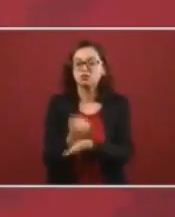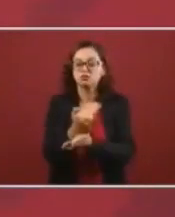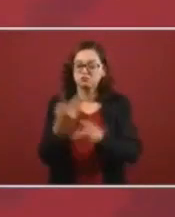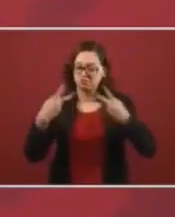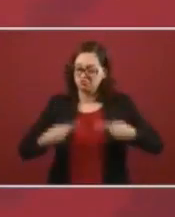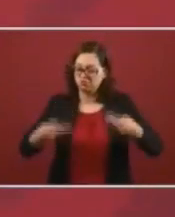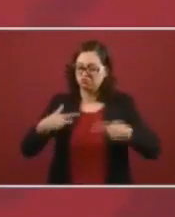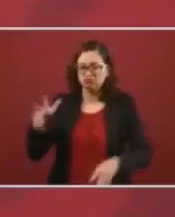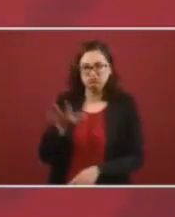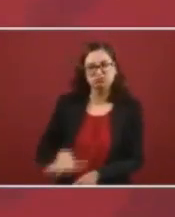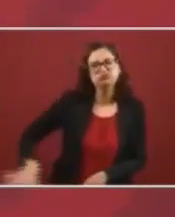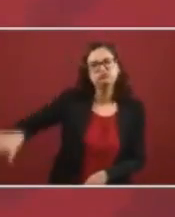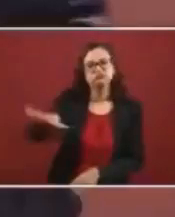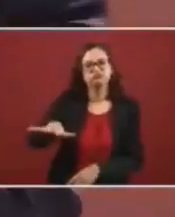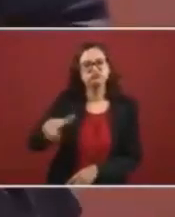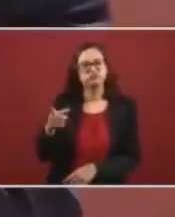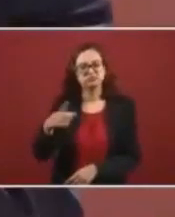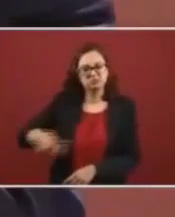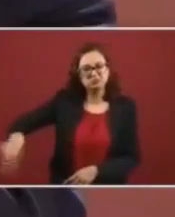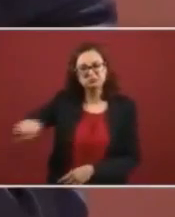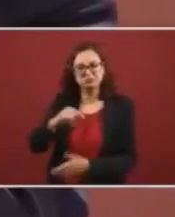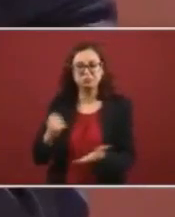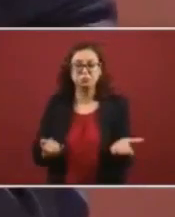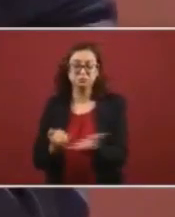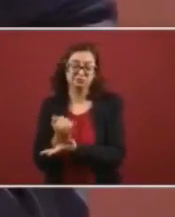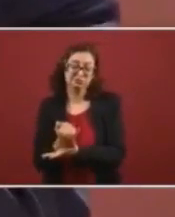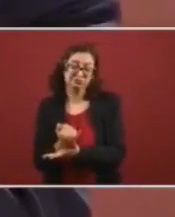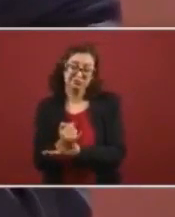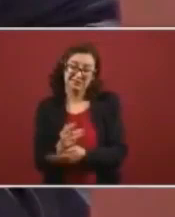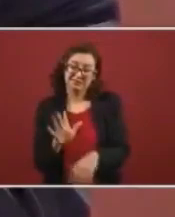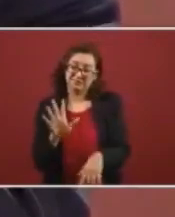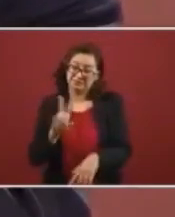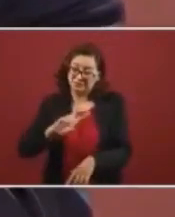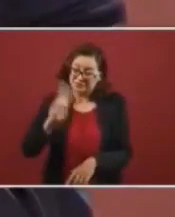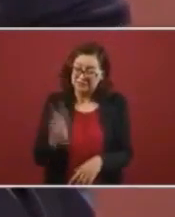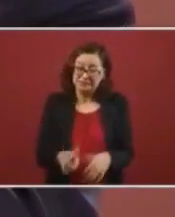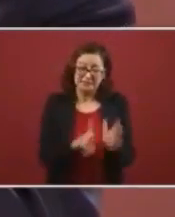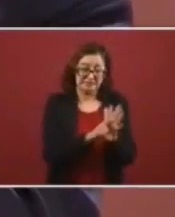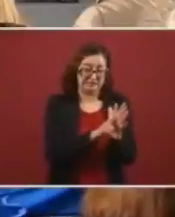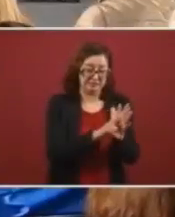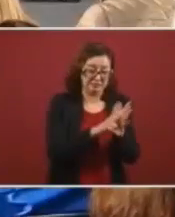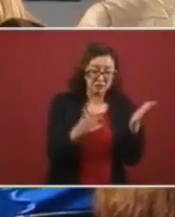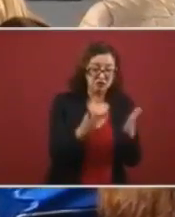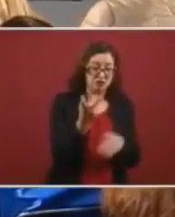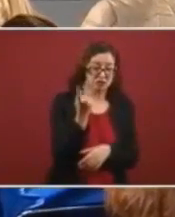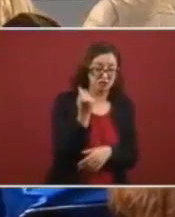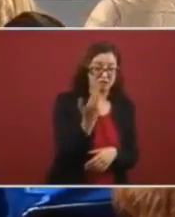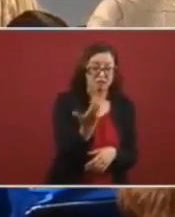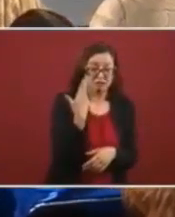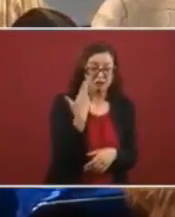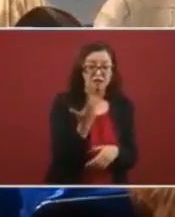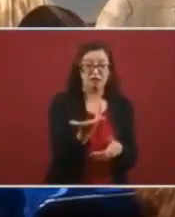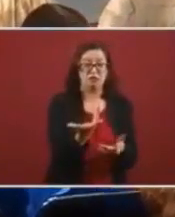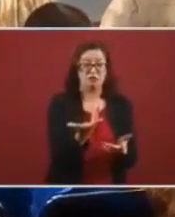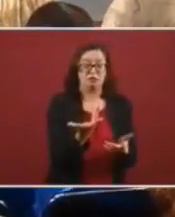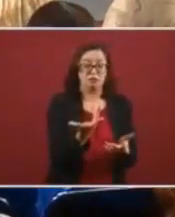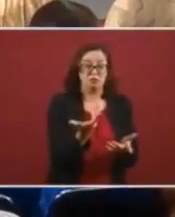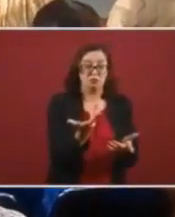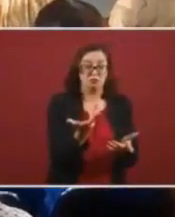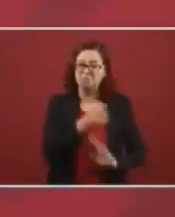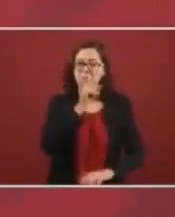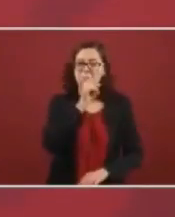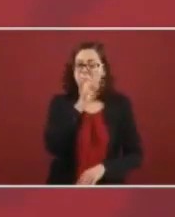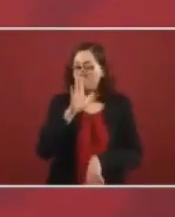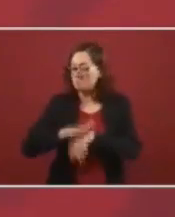Y si hablamos de medios de comunicación, quienes más contribuyeron fueron las redes